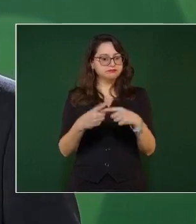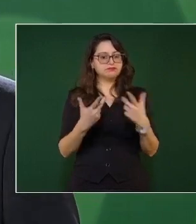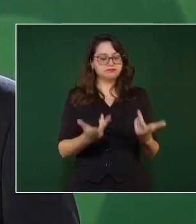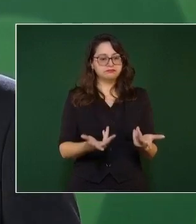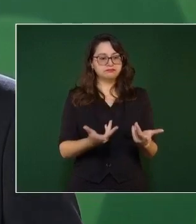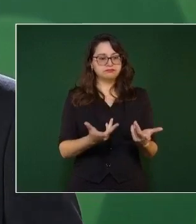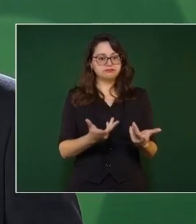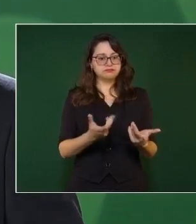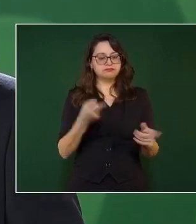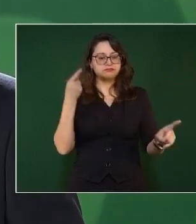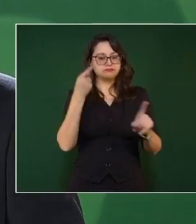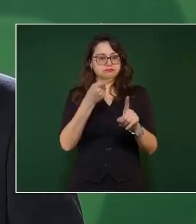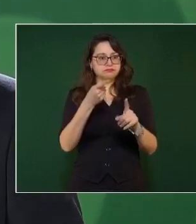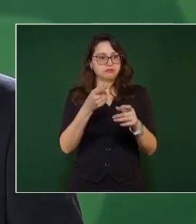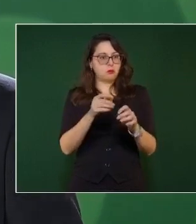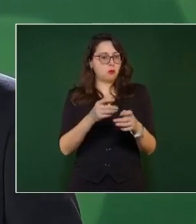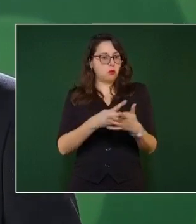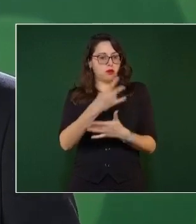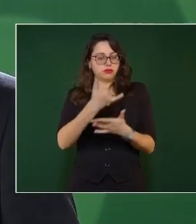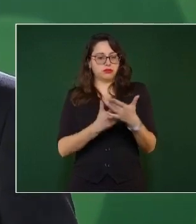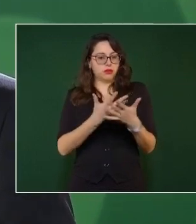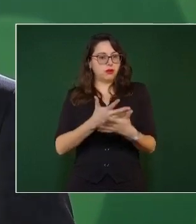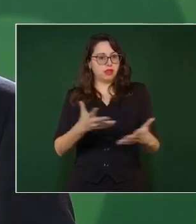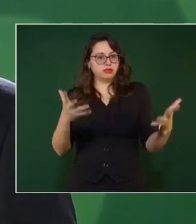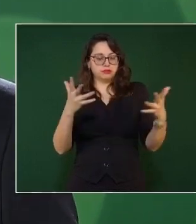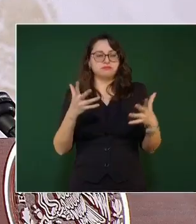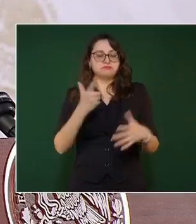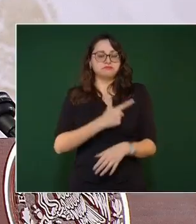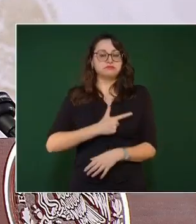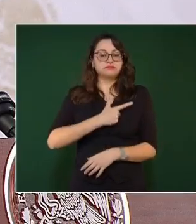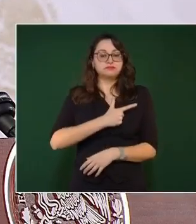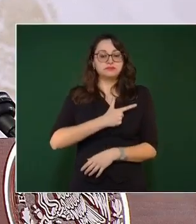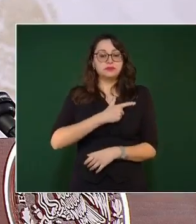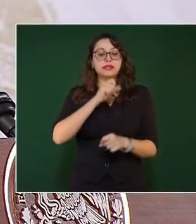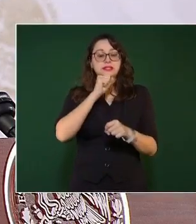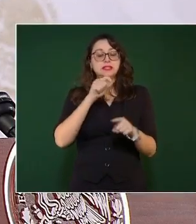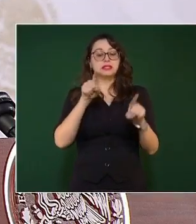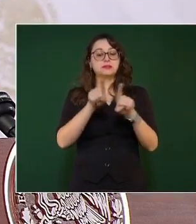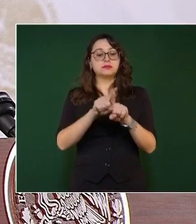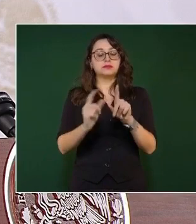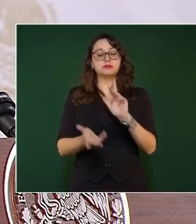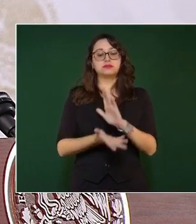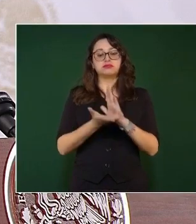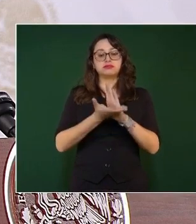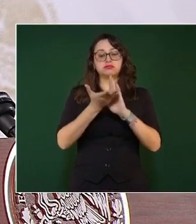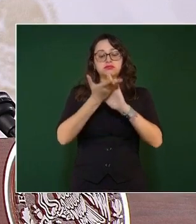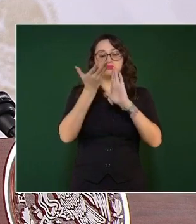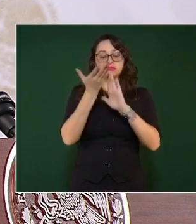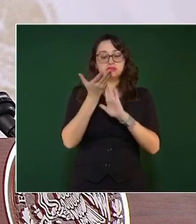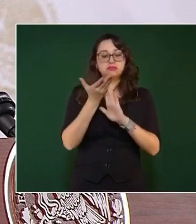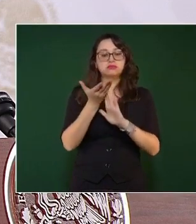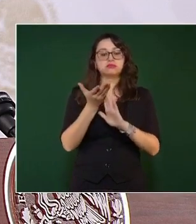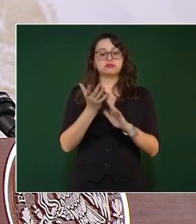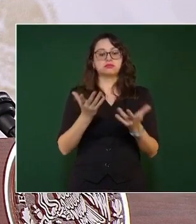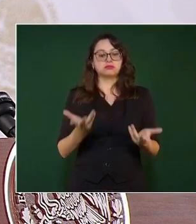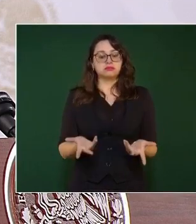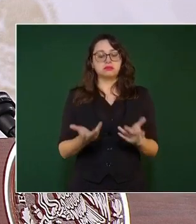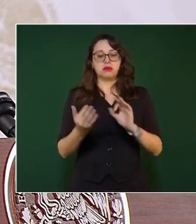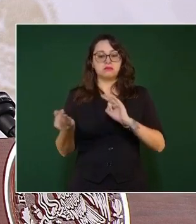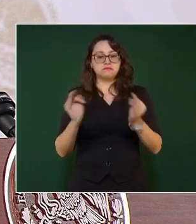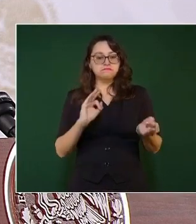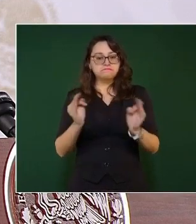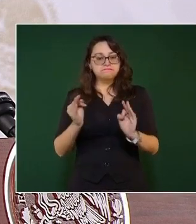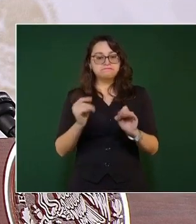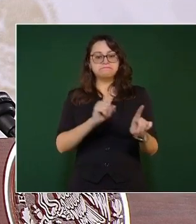potabilizadoras que constituyen este gran proyecto. También van a construir la infraestructura necesaria, obras